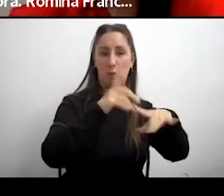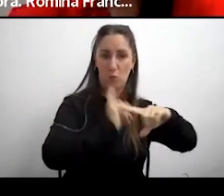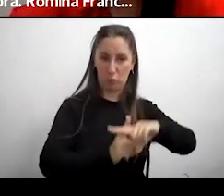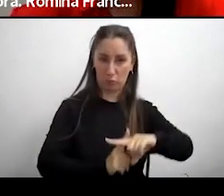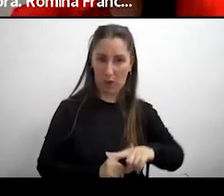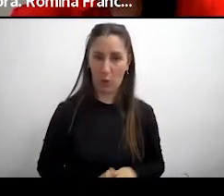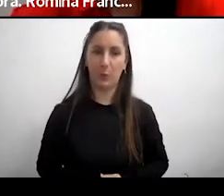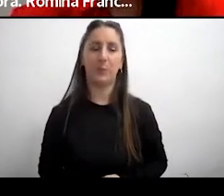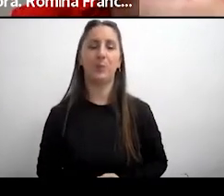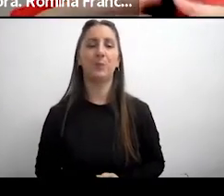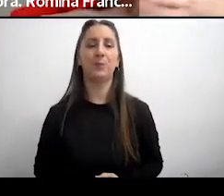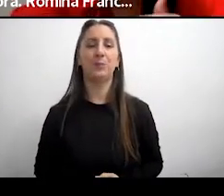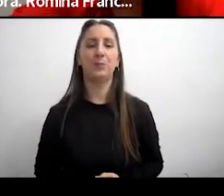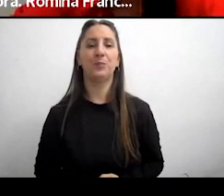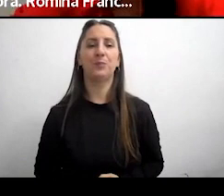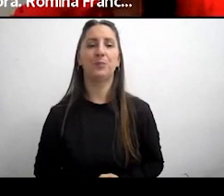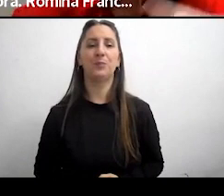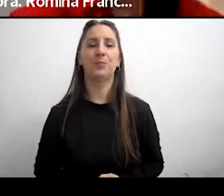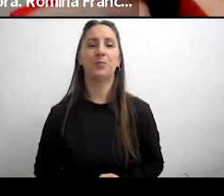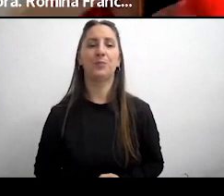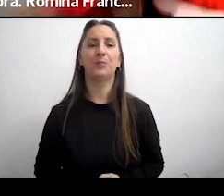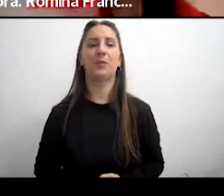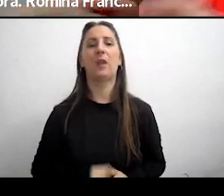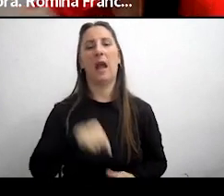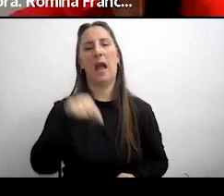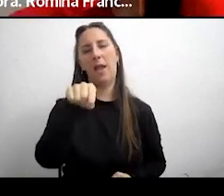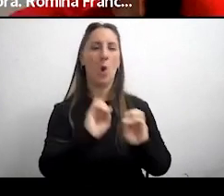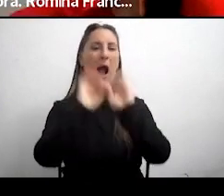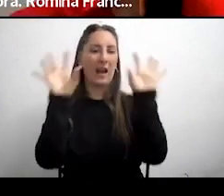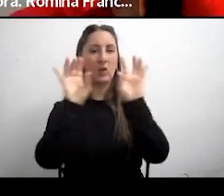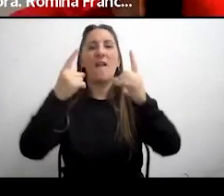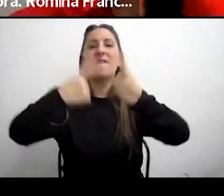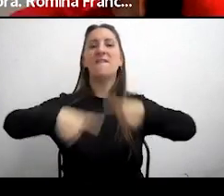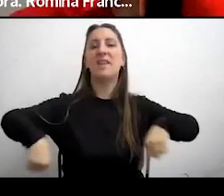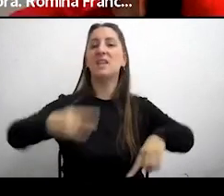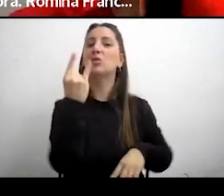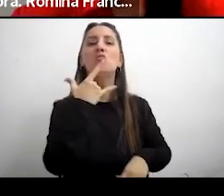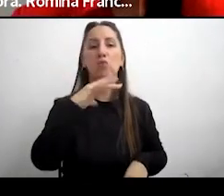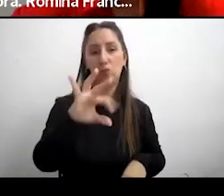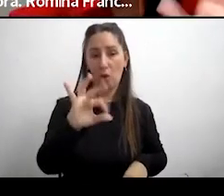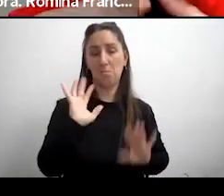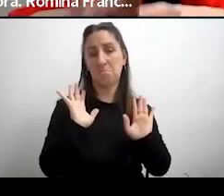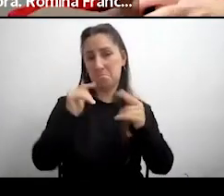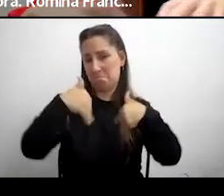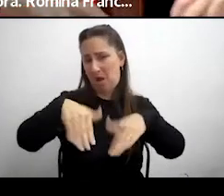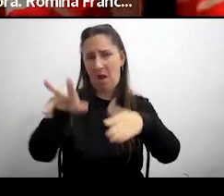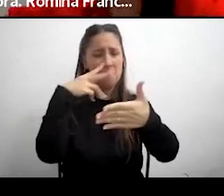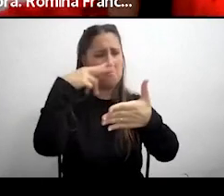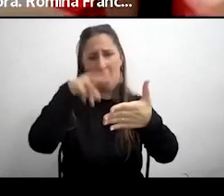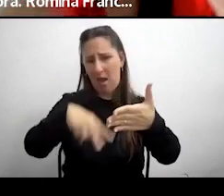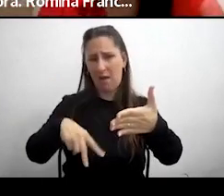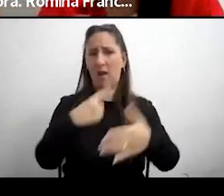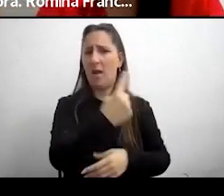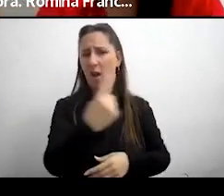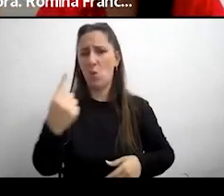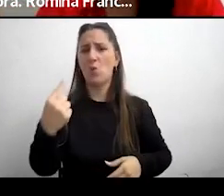Luego, bueno, tenemos acá algunas aclaraciones de los bienes de uso, que eso también se los dejo como para profundizar. Digamos, el